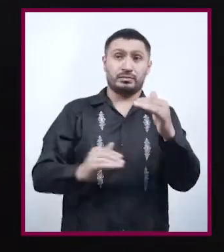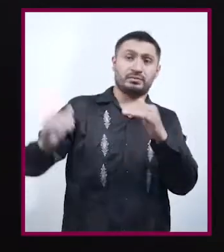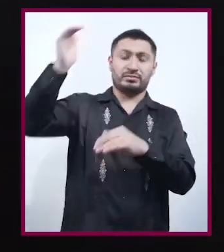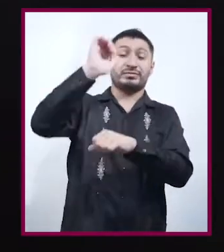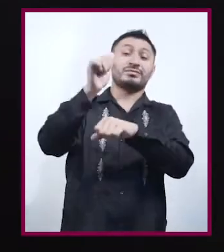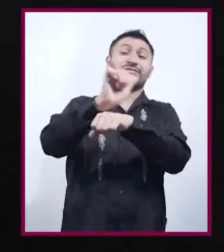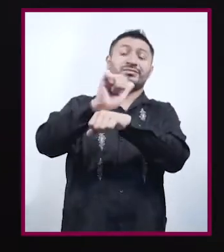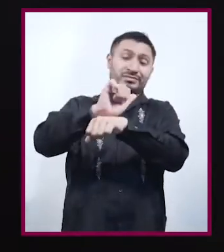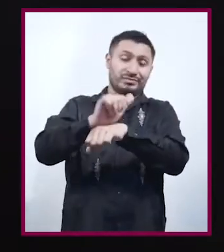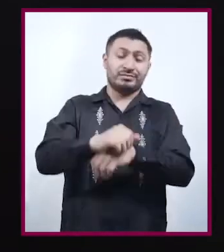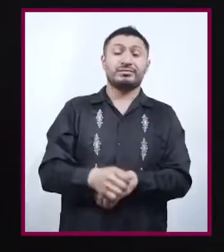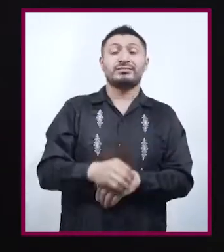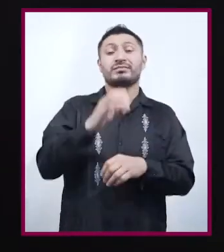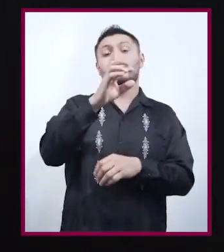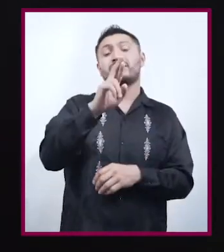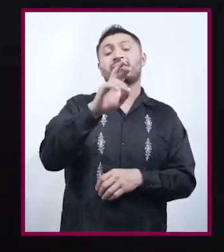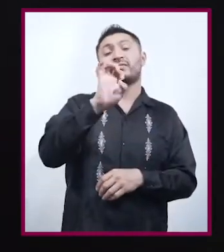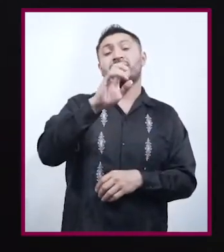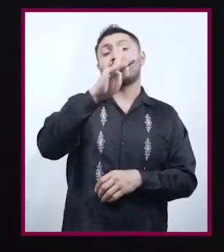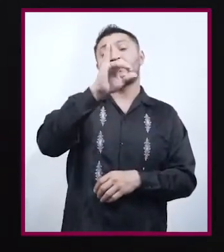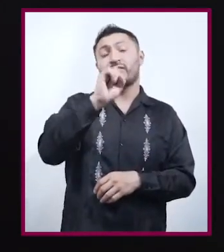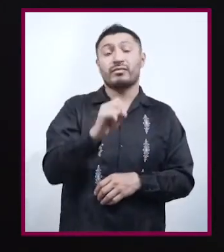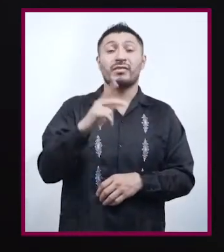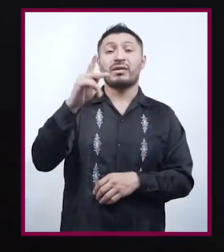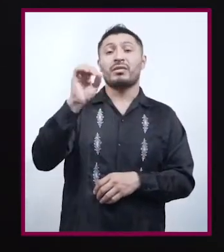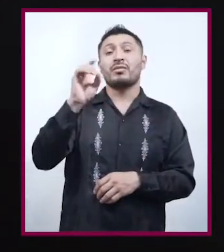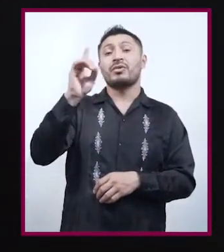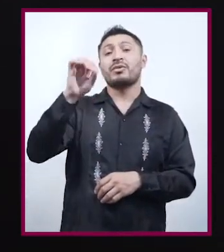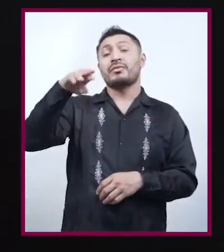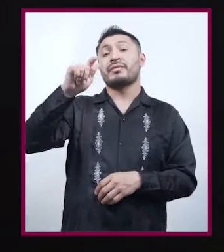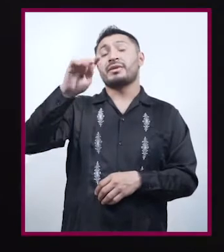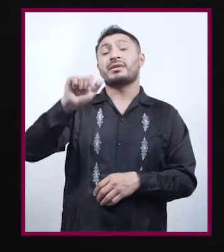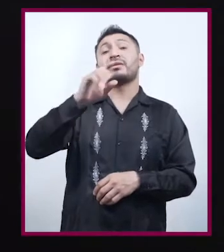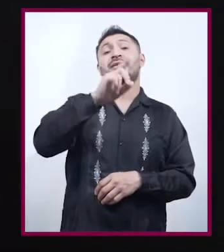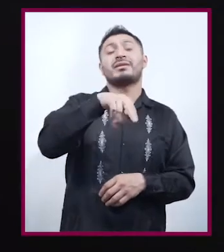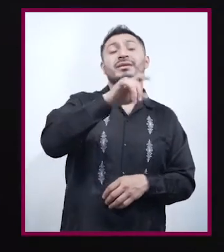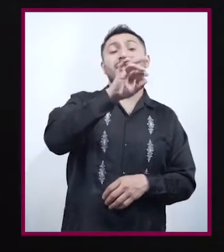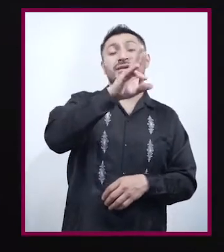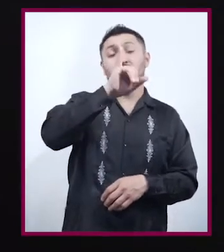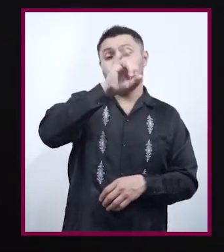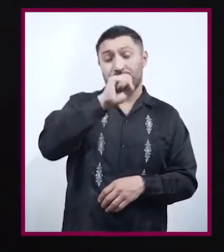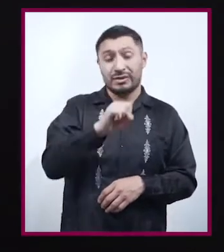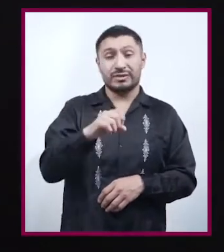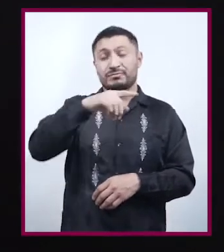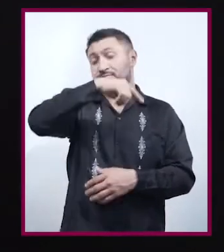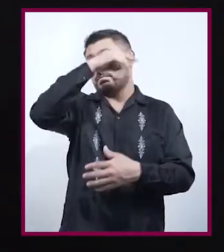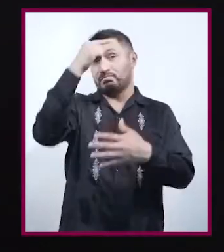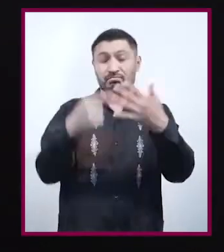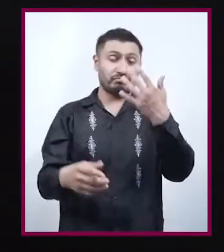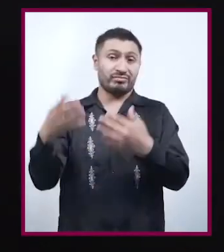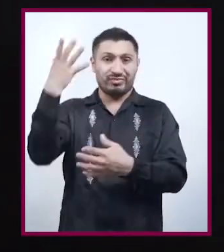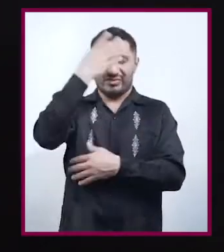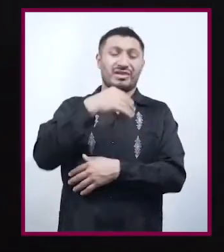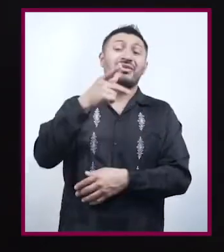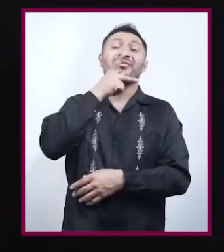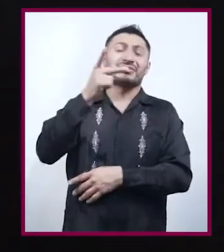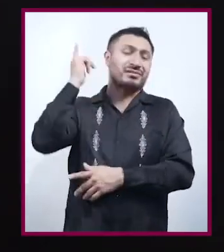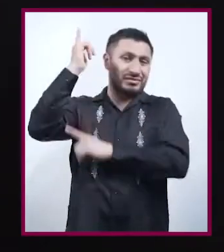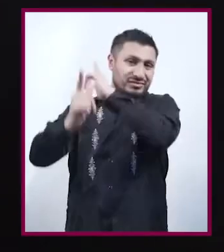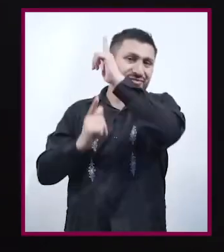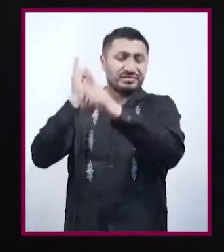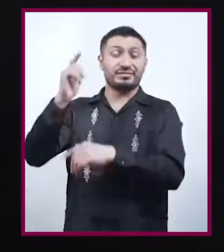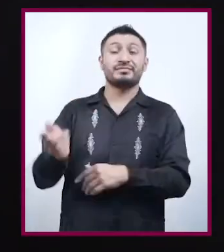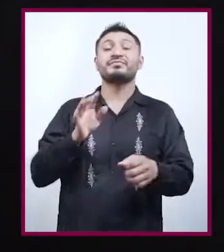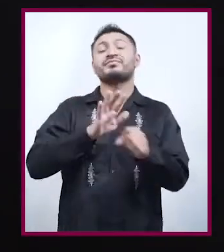lucir más altos en el escenario. Crepis, coila, upodémata, andromis, coturno. Qué bonito suena el griego,